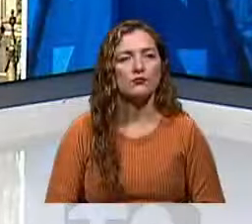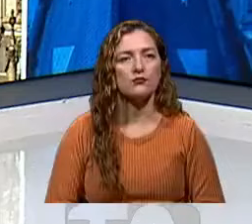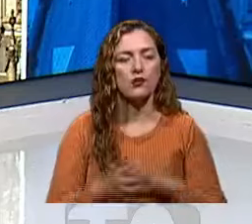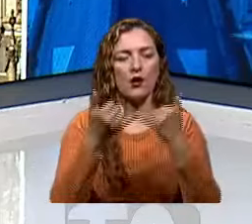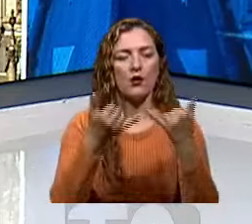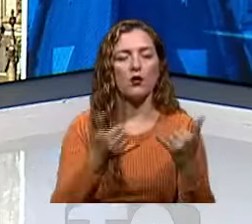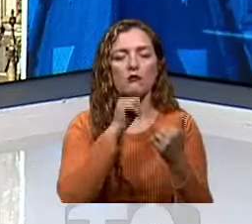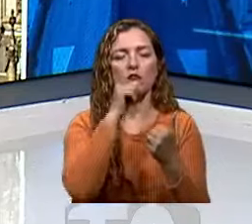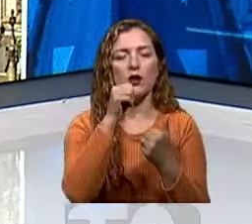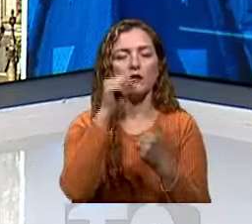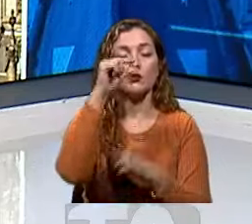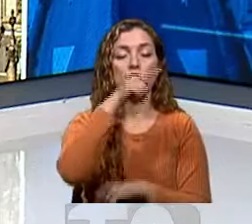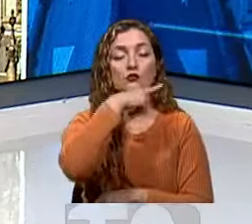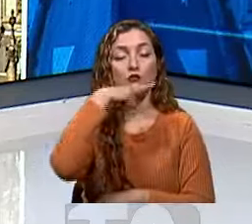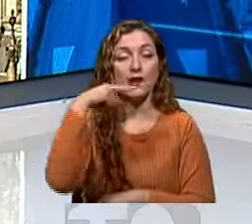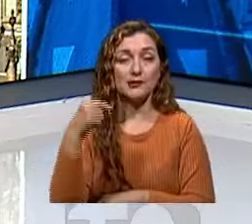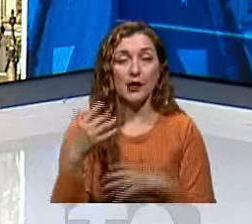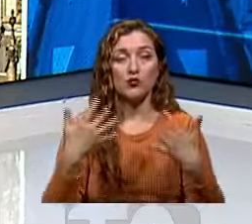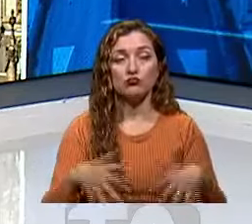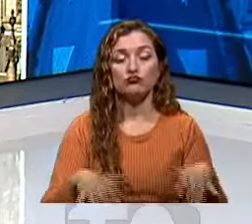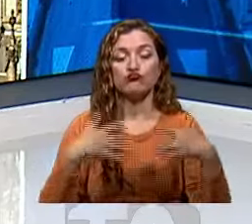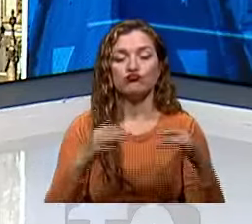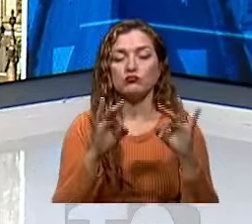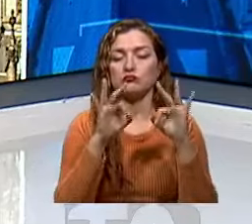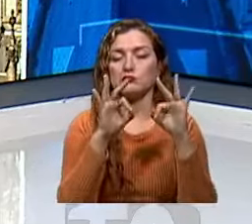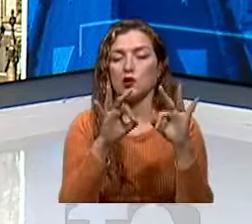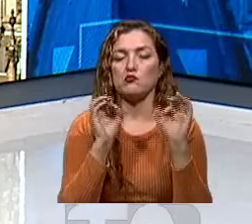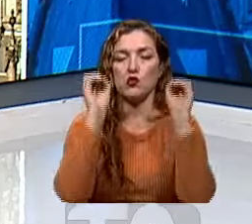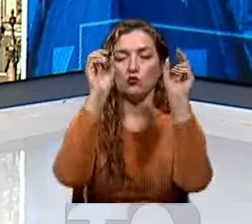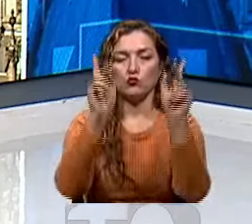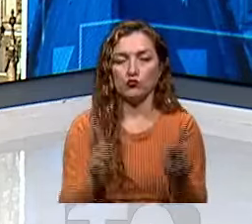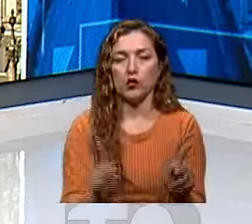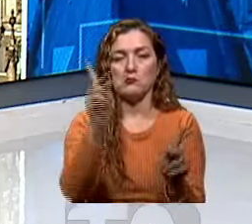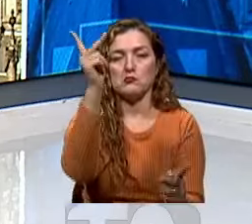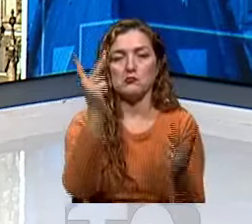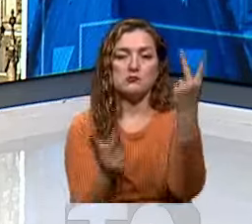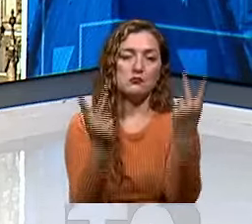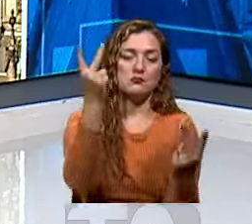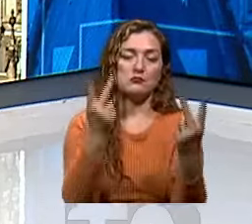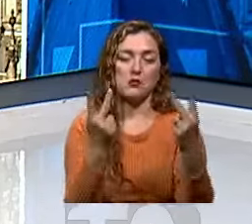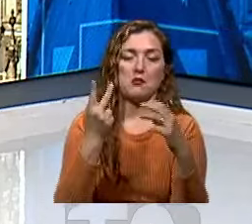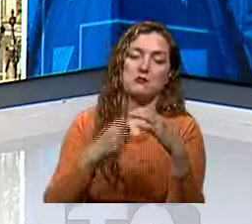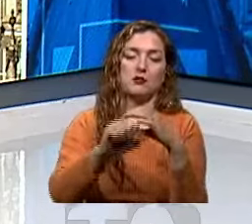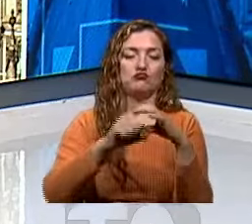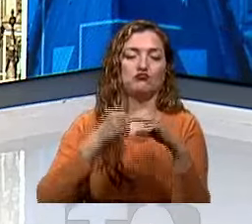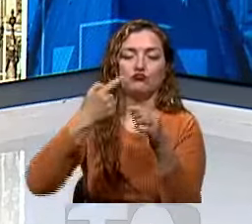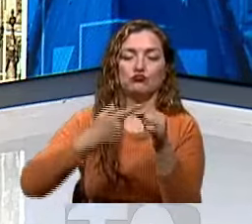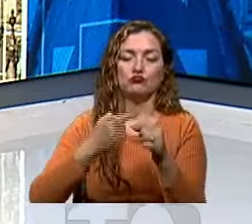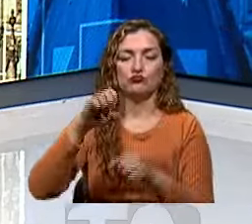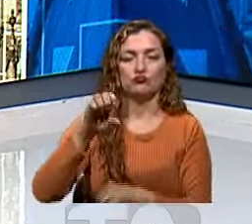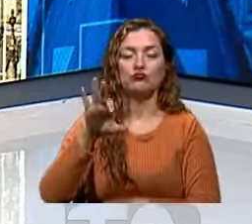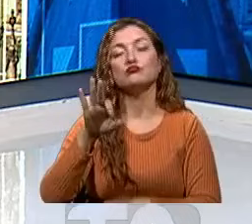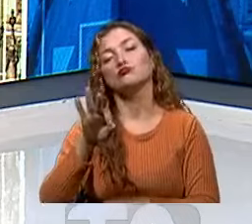Estamos a puertas de un feriado y esto sin duda es una excelente oportunidad para visitar el metro de Quito. Stephanie Paz se encuentra en la estación